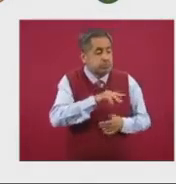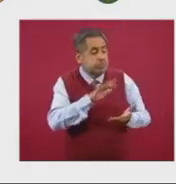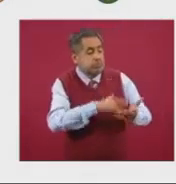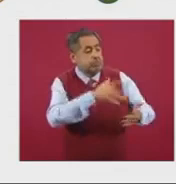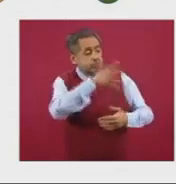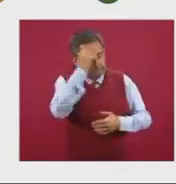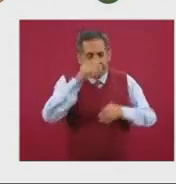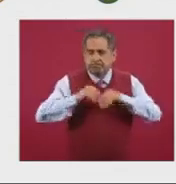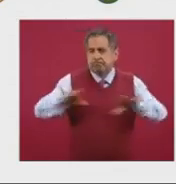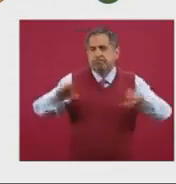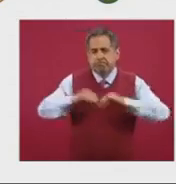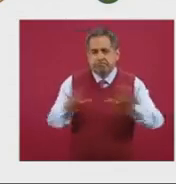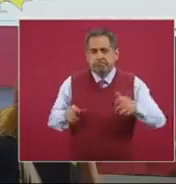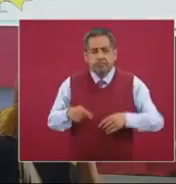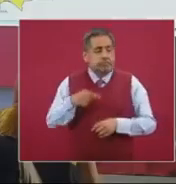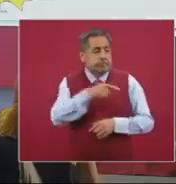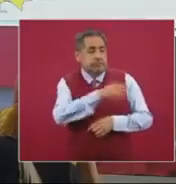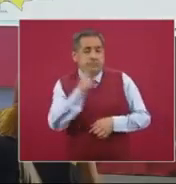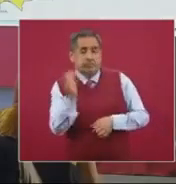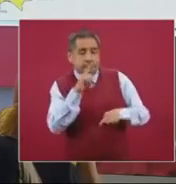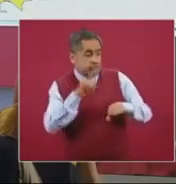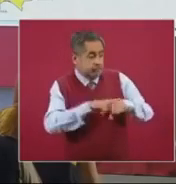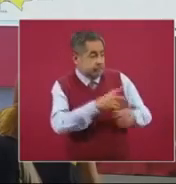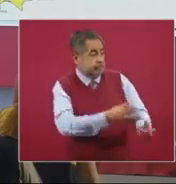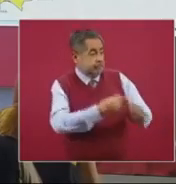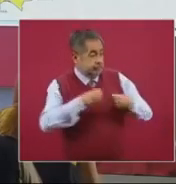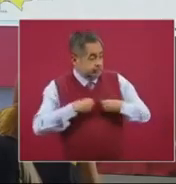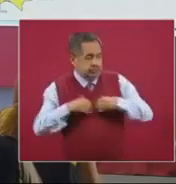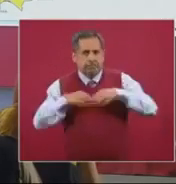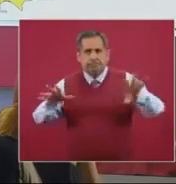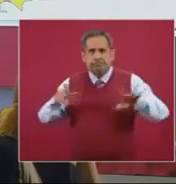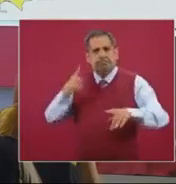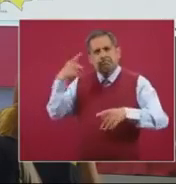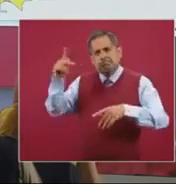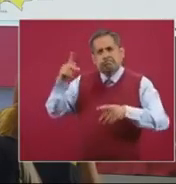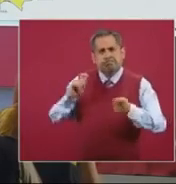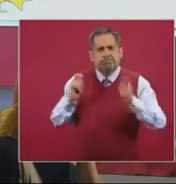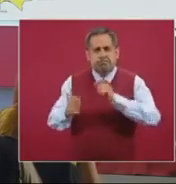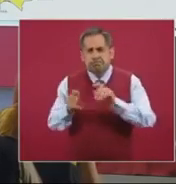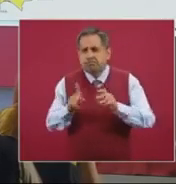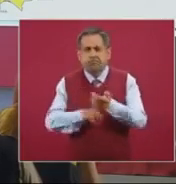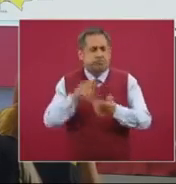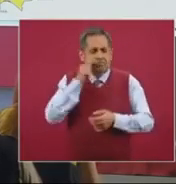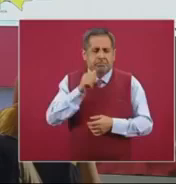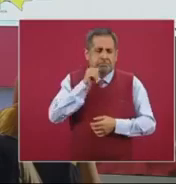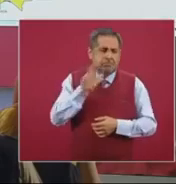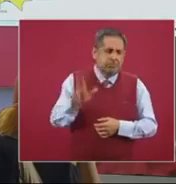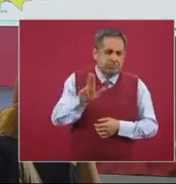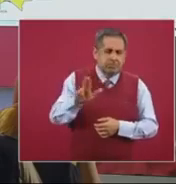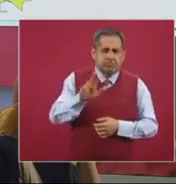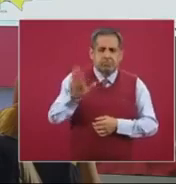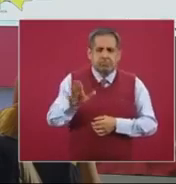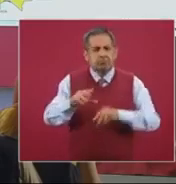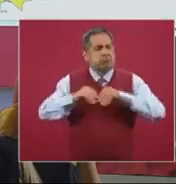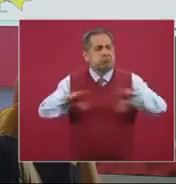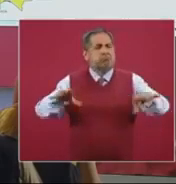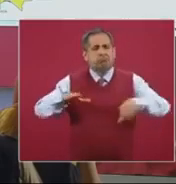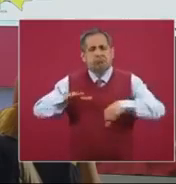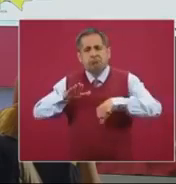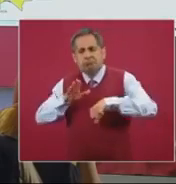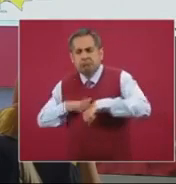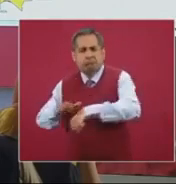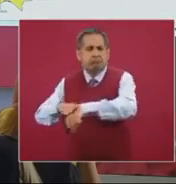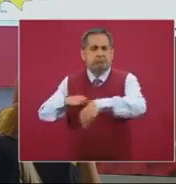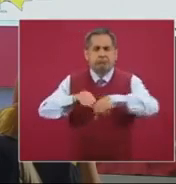por parte del gobierno federal todas las semanas. Los martes o miércoles se lo enviamos a los